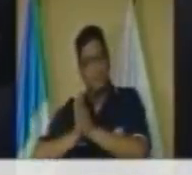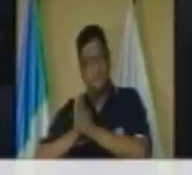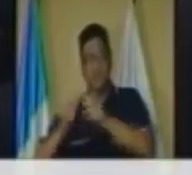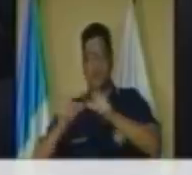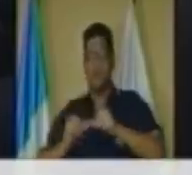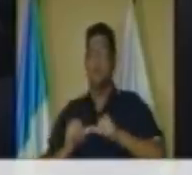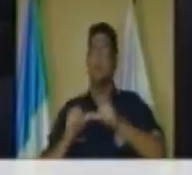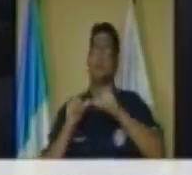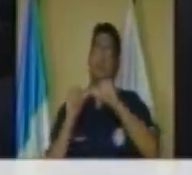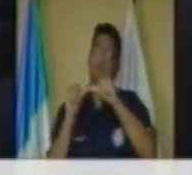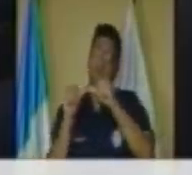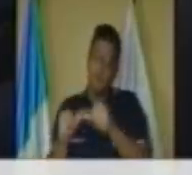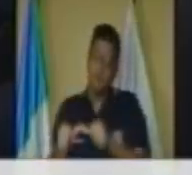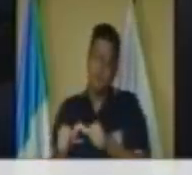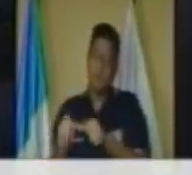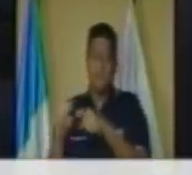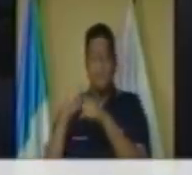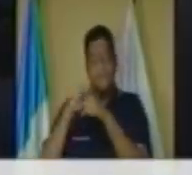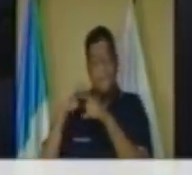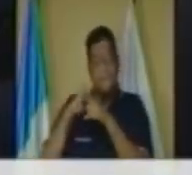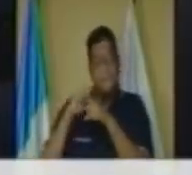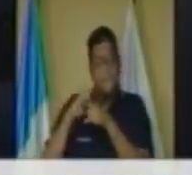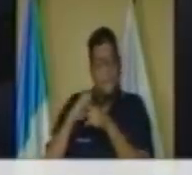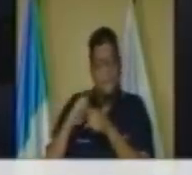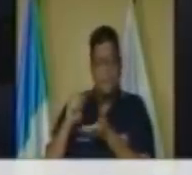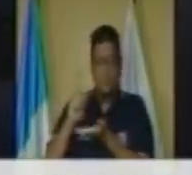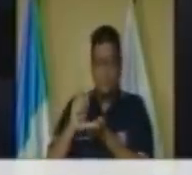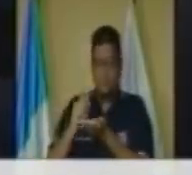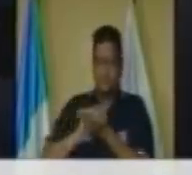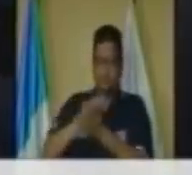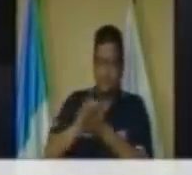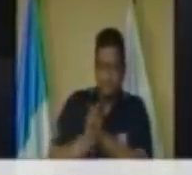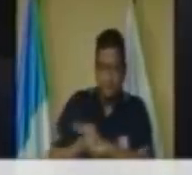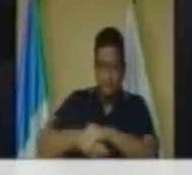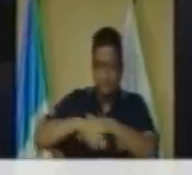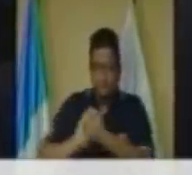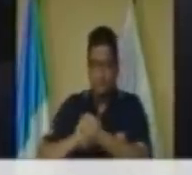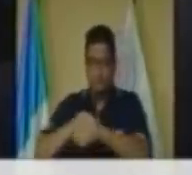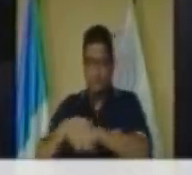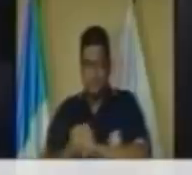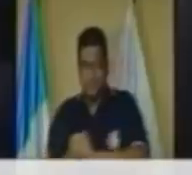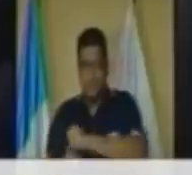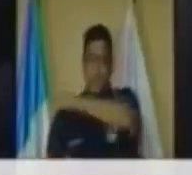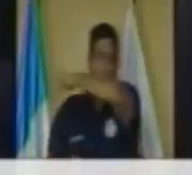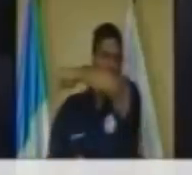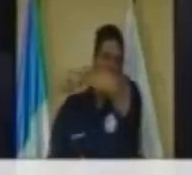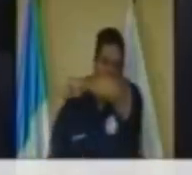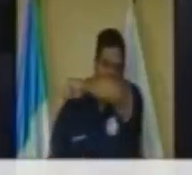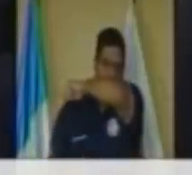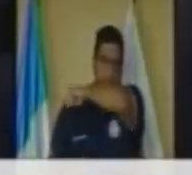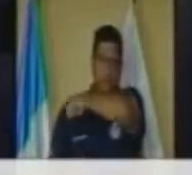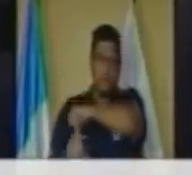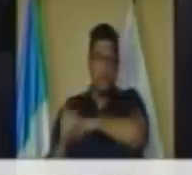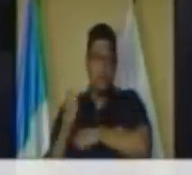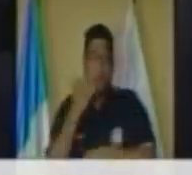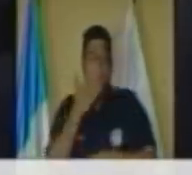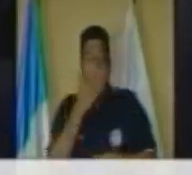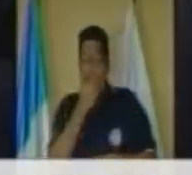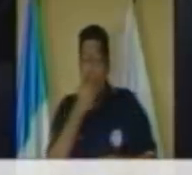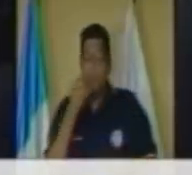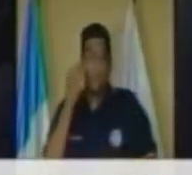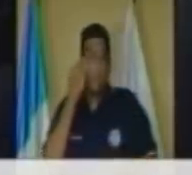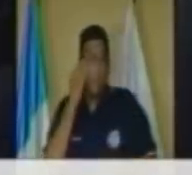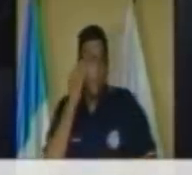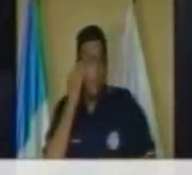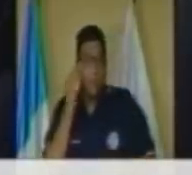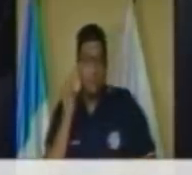simples medidas de prevención: el lavado de manos, el estornudo de etiqueta, no tocarse la cara ni con